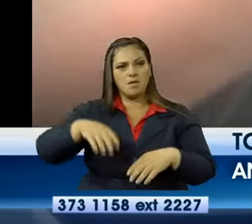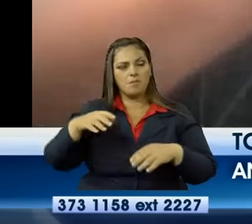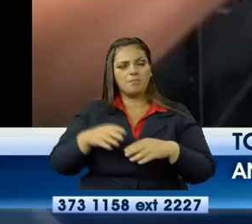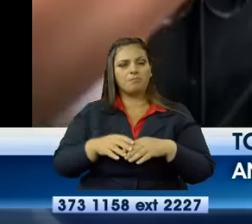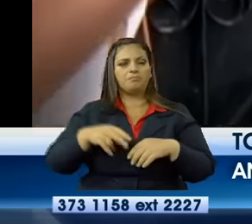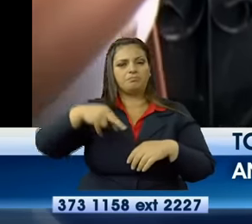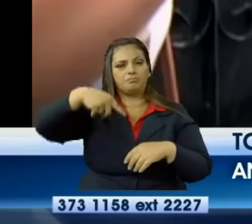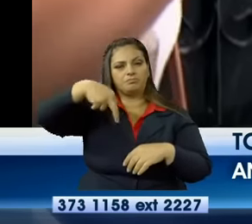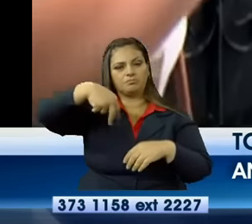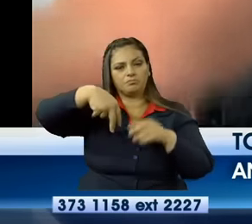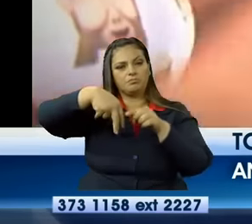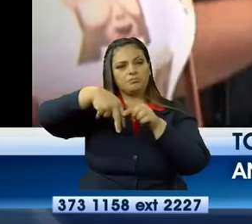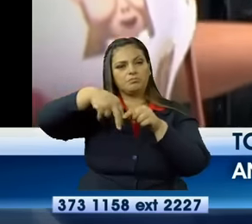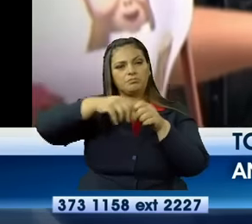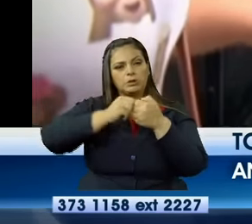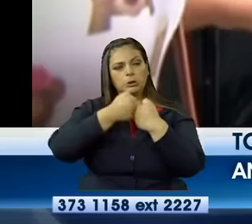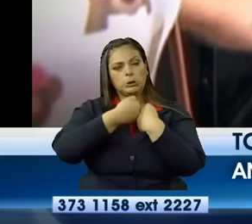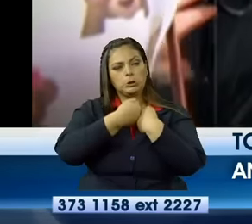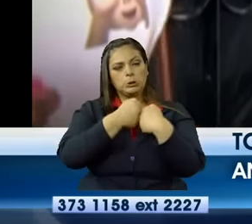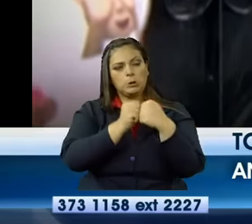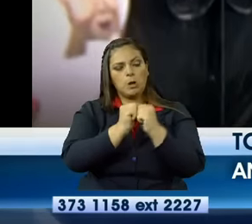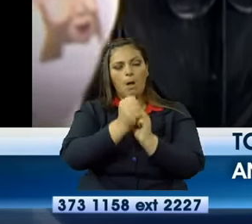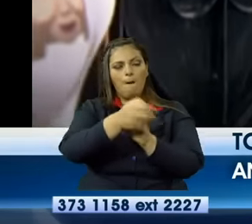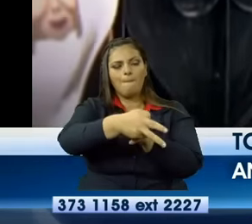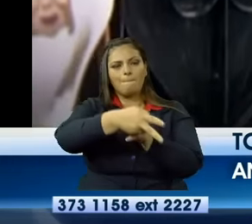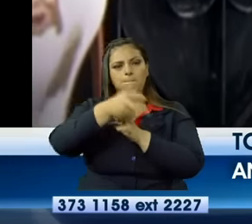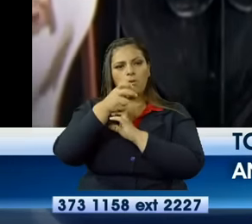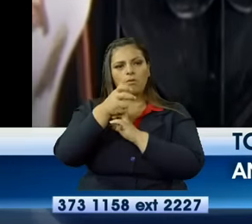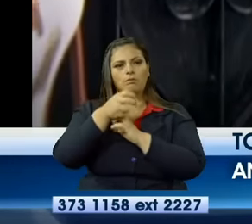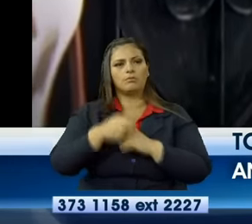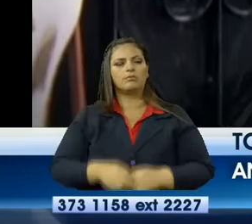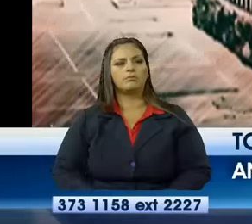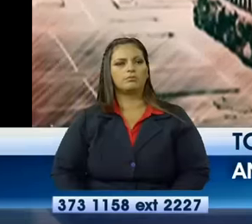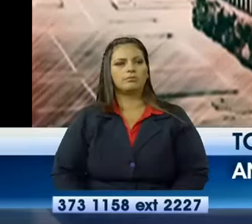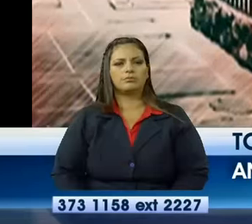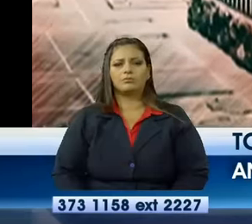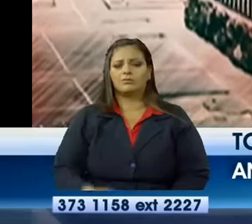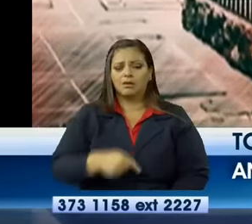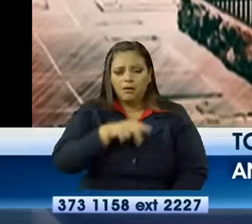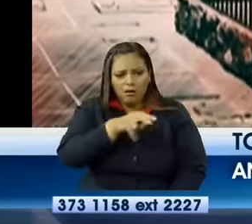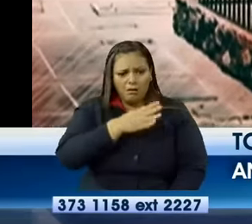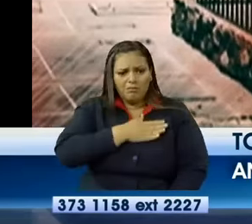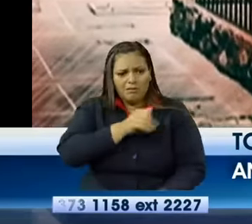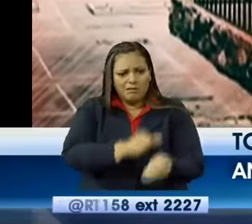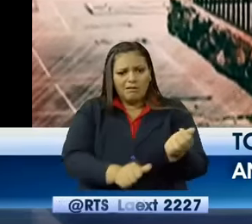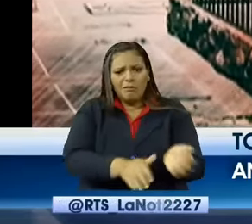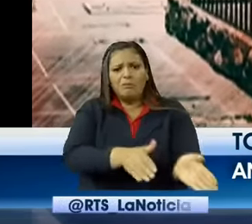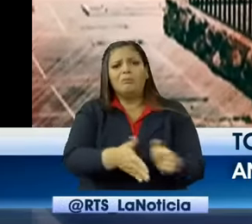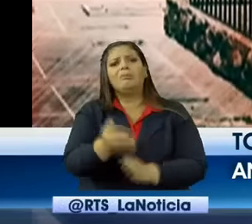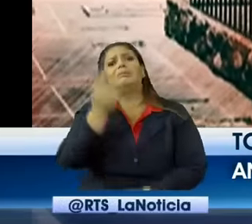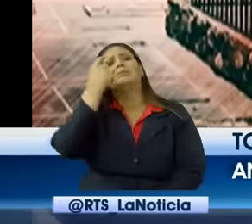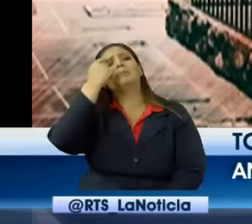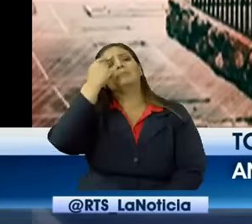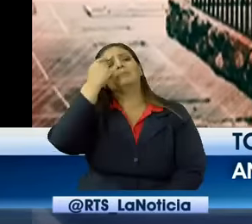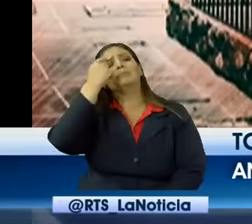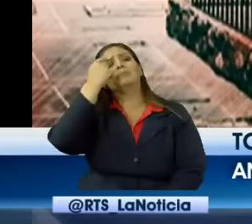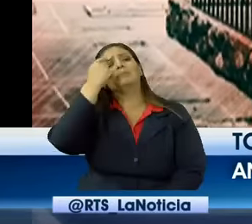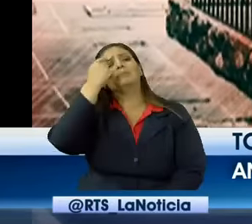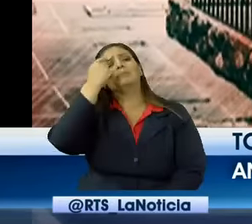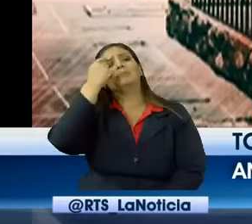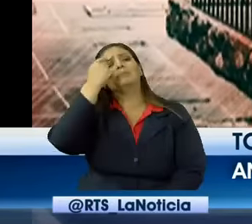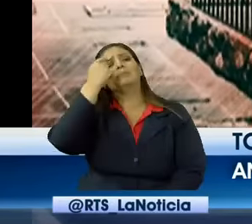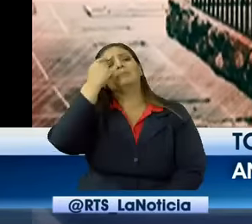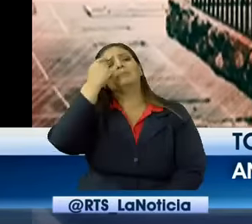bala. Pero es algo de horror porque aquí a mi hermano, yo lo sé a mi hermano aquí muerto. Los testigos aseguran que todo empezó por una discusión que